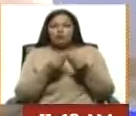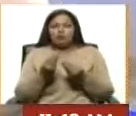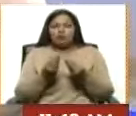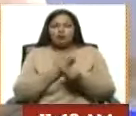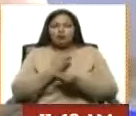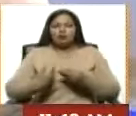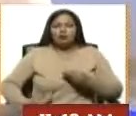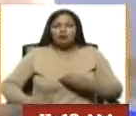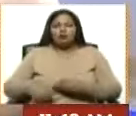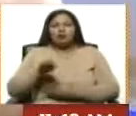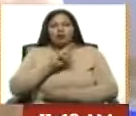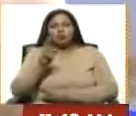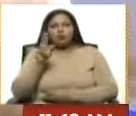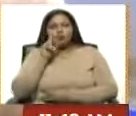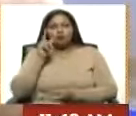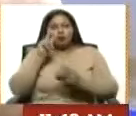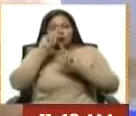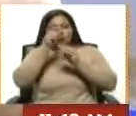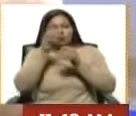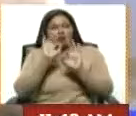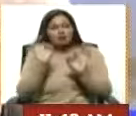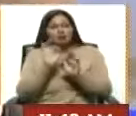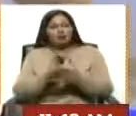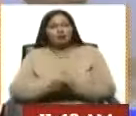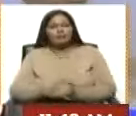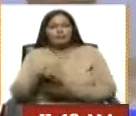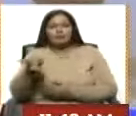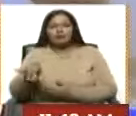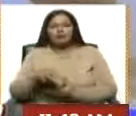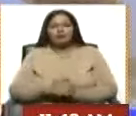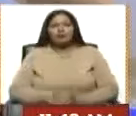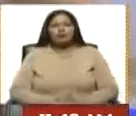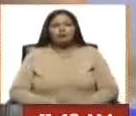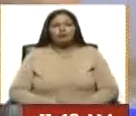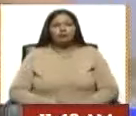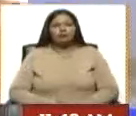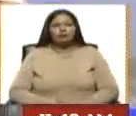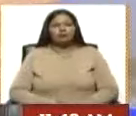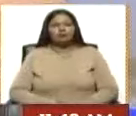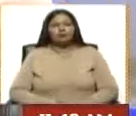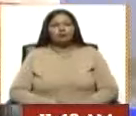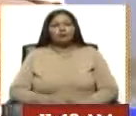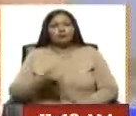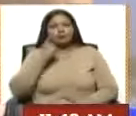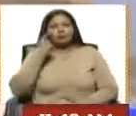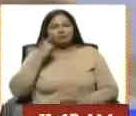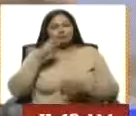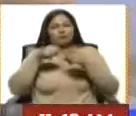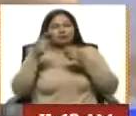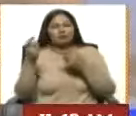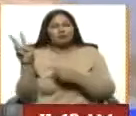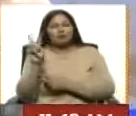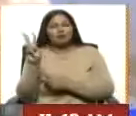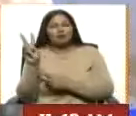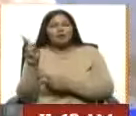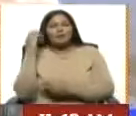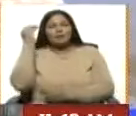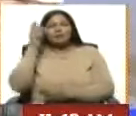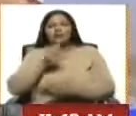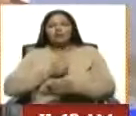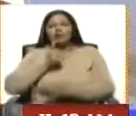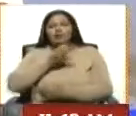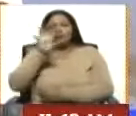presidente de la República sin reconocer las instituciones del Estado, no? Sálganse un momentico de Venezuela y piensen en cualquier país del